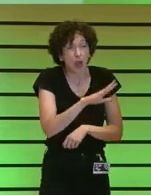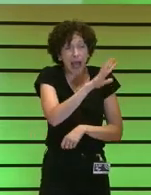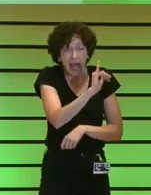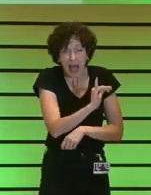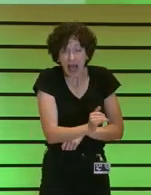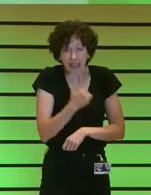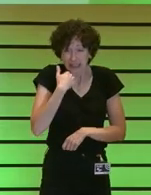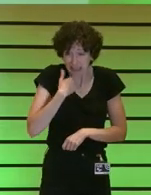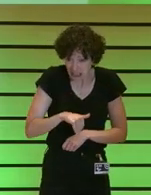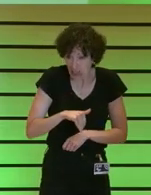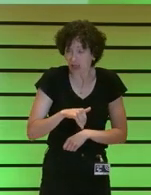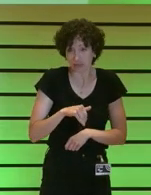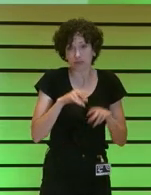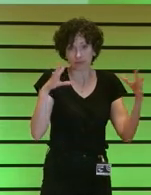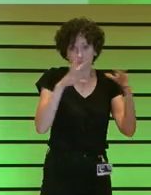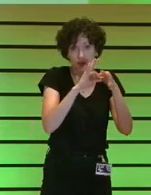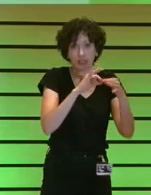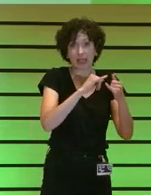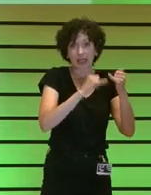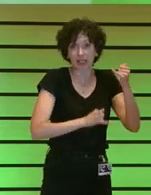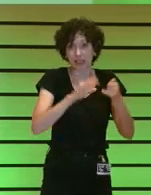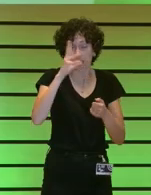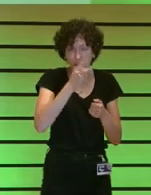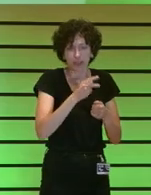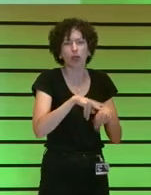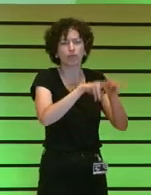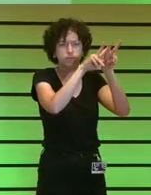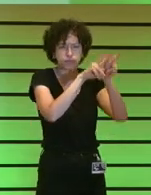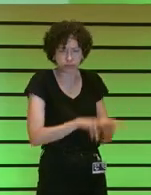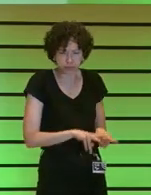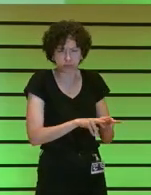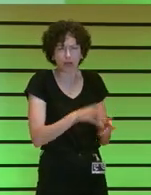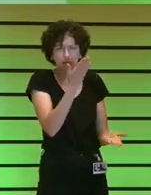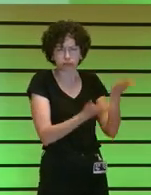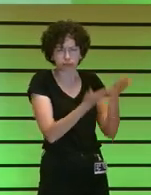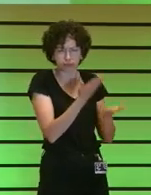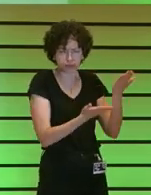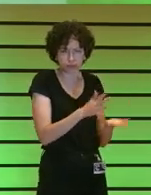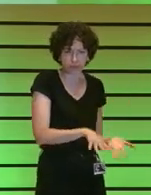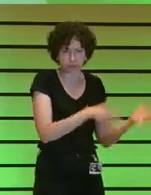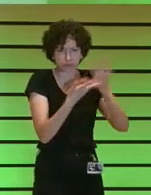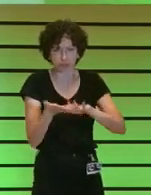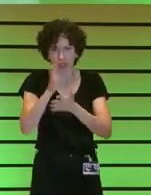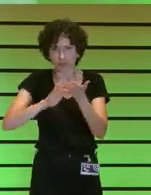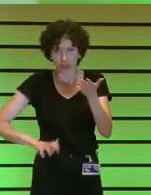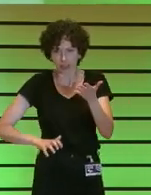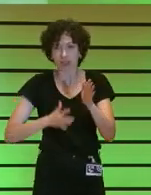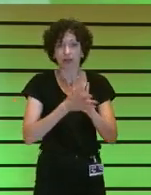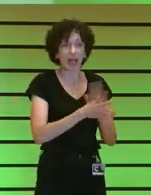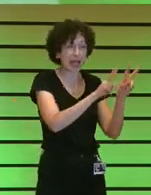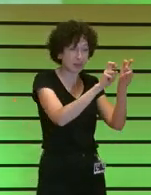cuestiones que tienen que ver con la crisis climática evaluarla y ponerla encima de la mesa por lo tanto digamos que es una investigación de